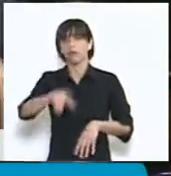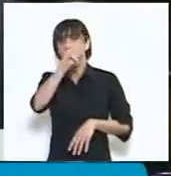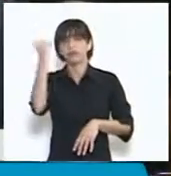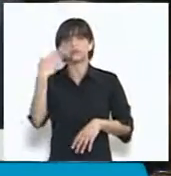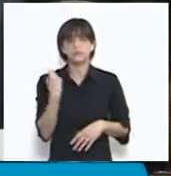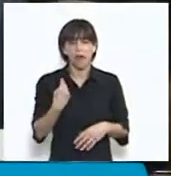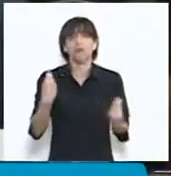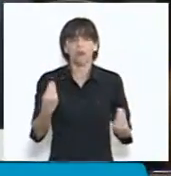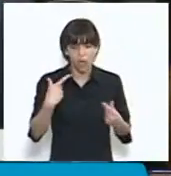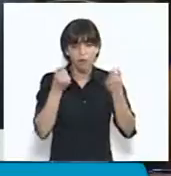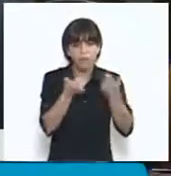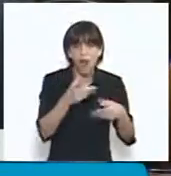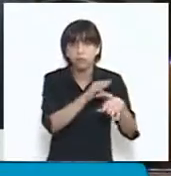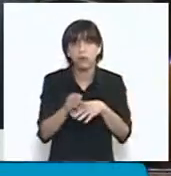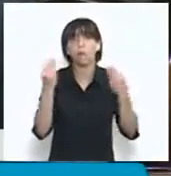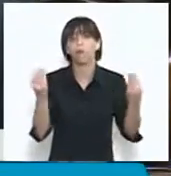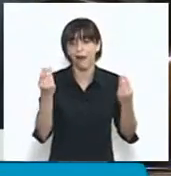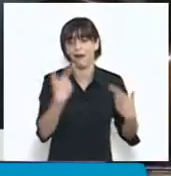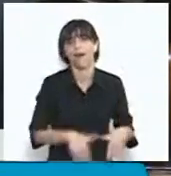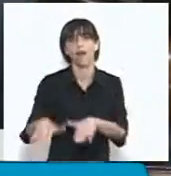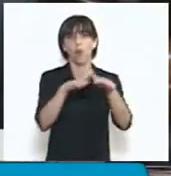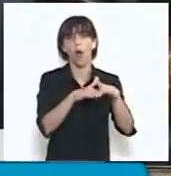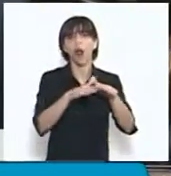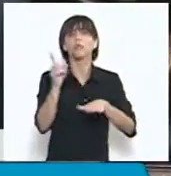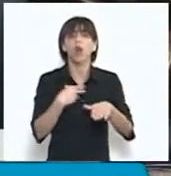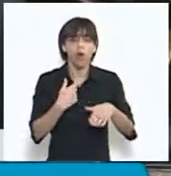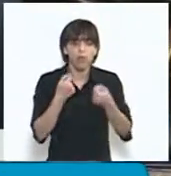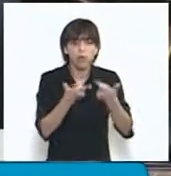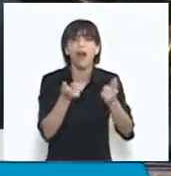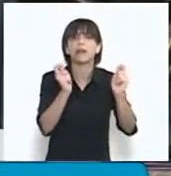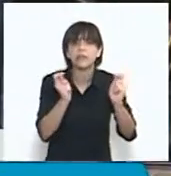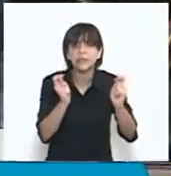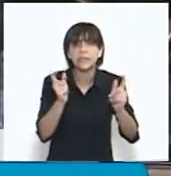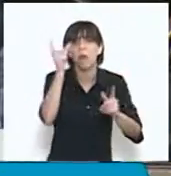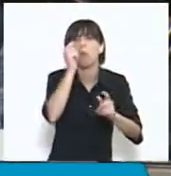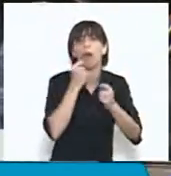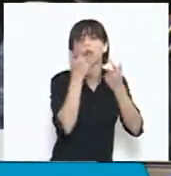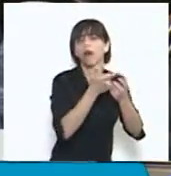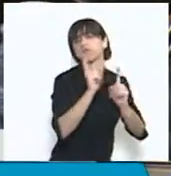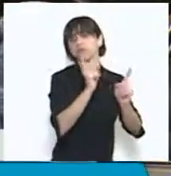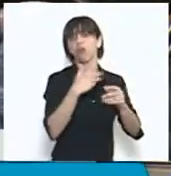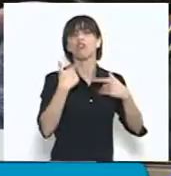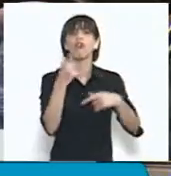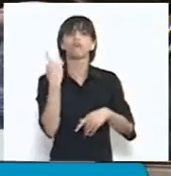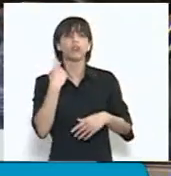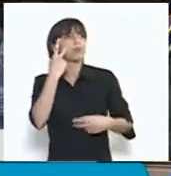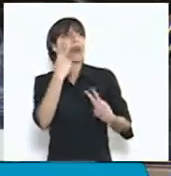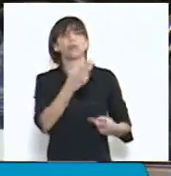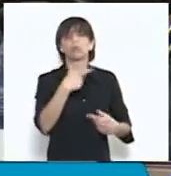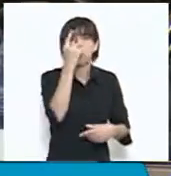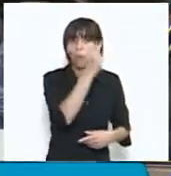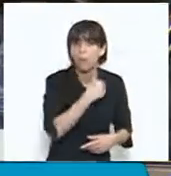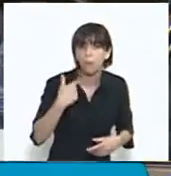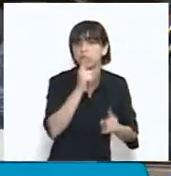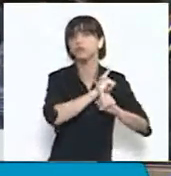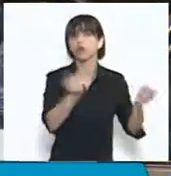igualdad al que nace, no al padre. Es un reconocimiento